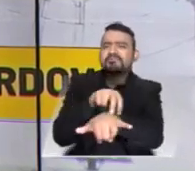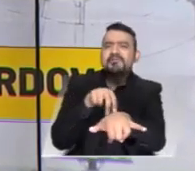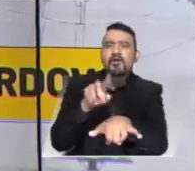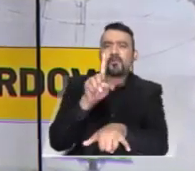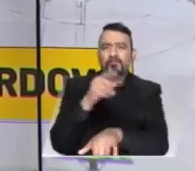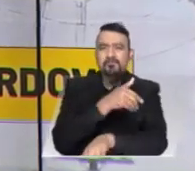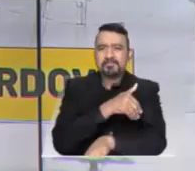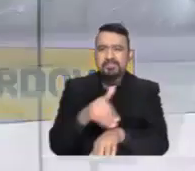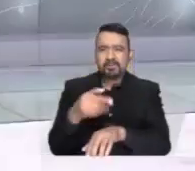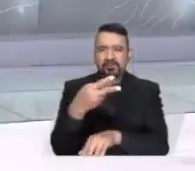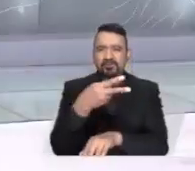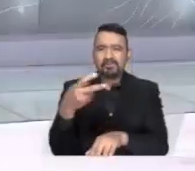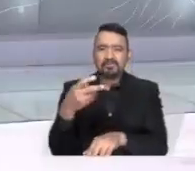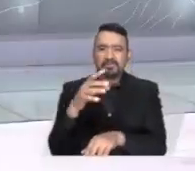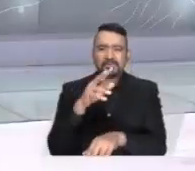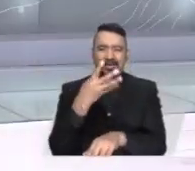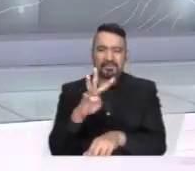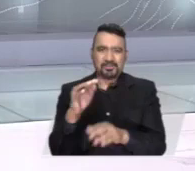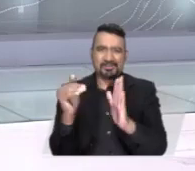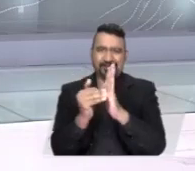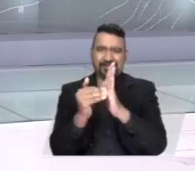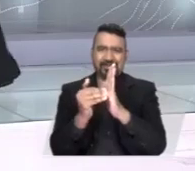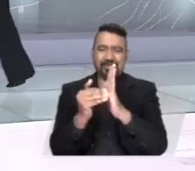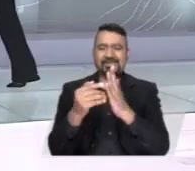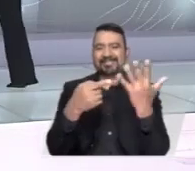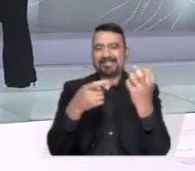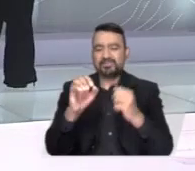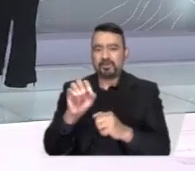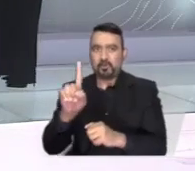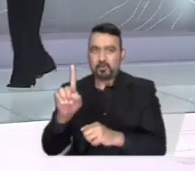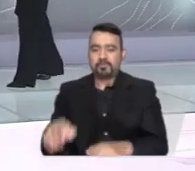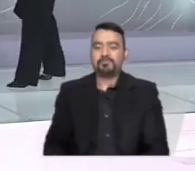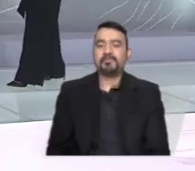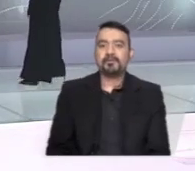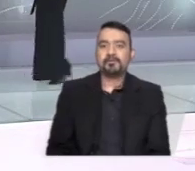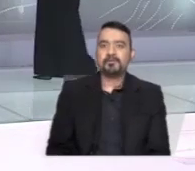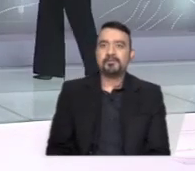1.214.601 viajeros. Por supuesto, no contamos el año 2020, que fue el de la pandemia.